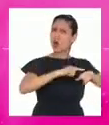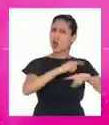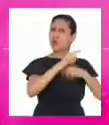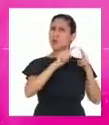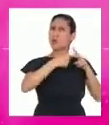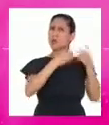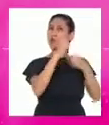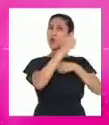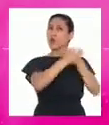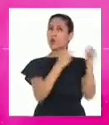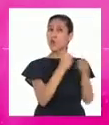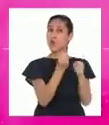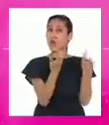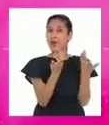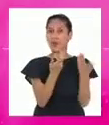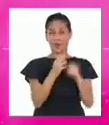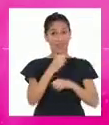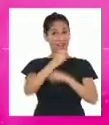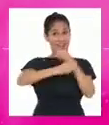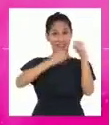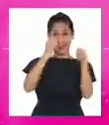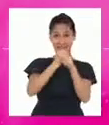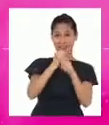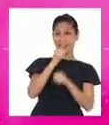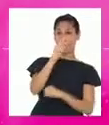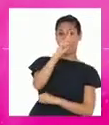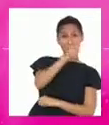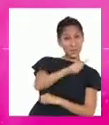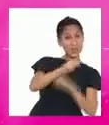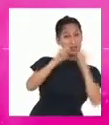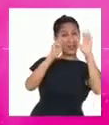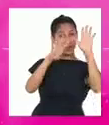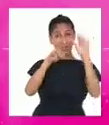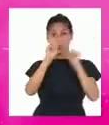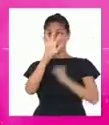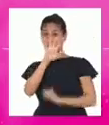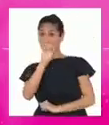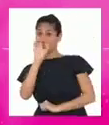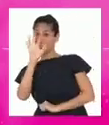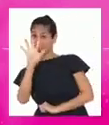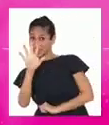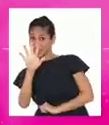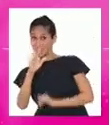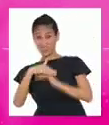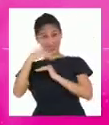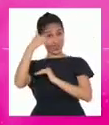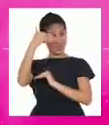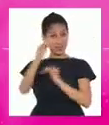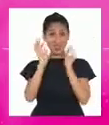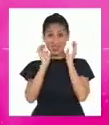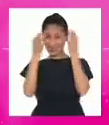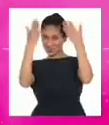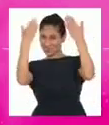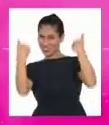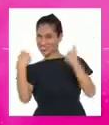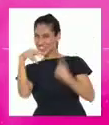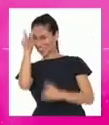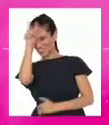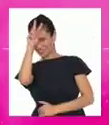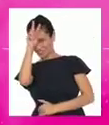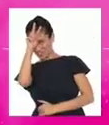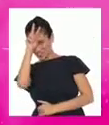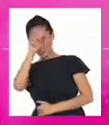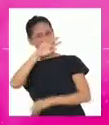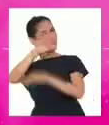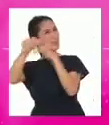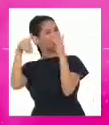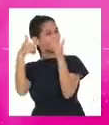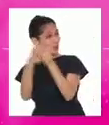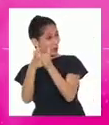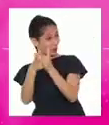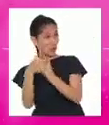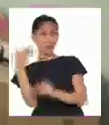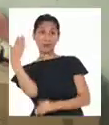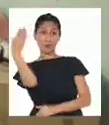en 1955 y la mujer peruana pudo votar en las elecciones generales de